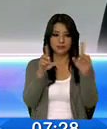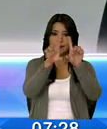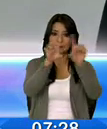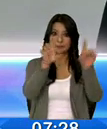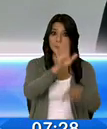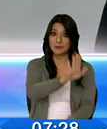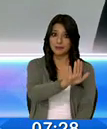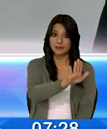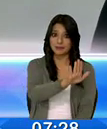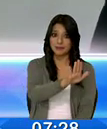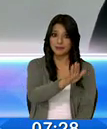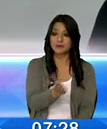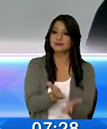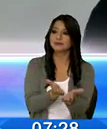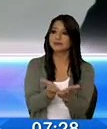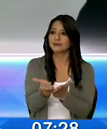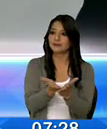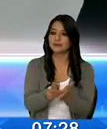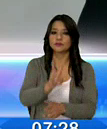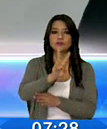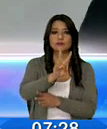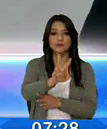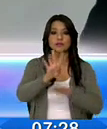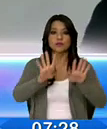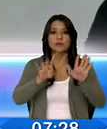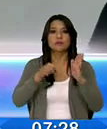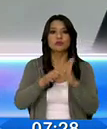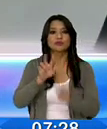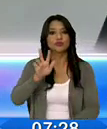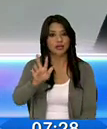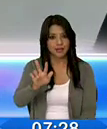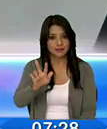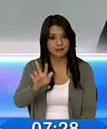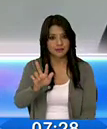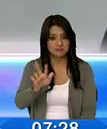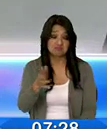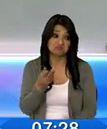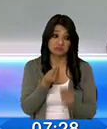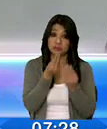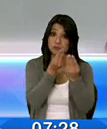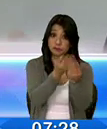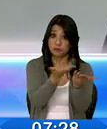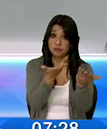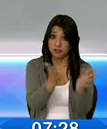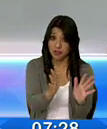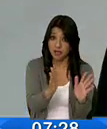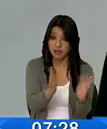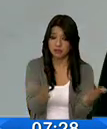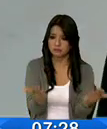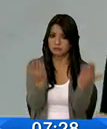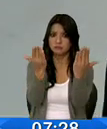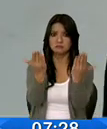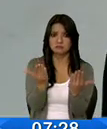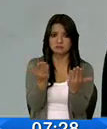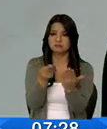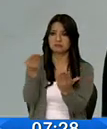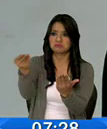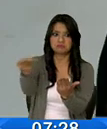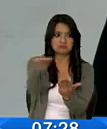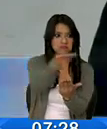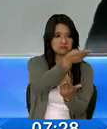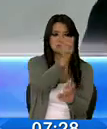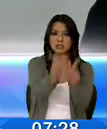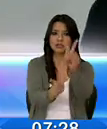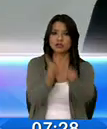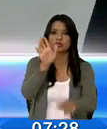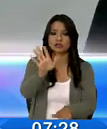Hill ofertaba sus servicios por 29.3. Entonces estuvo en conocimiento y a su vez este fue remitido a varios de los procesados.